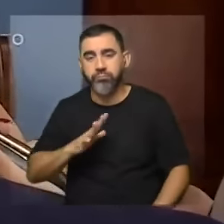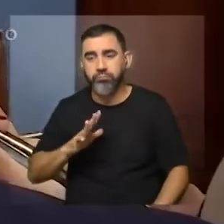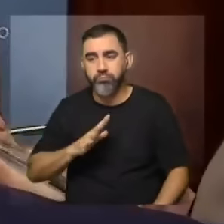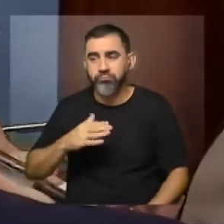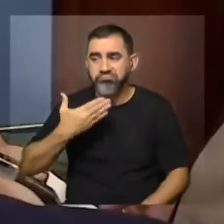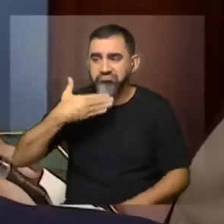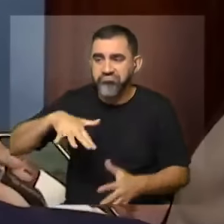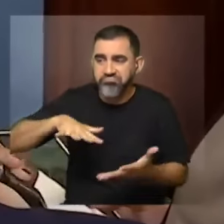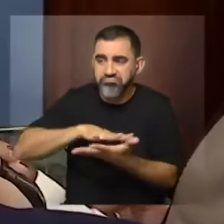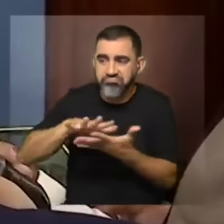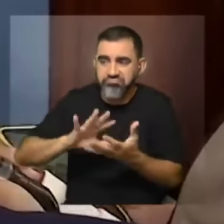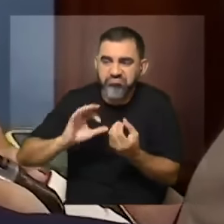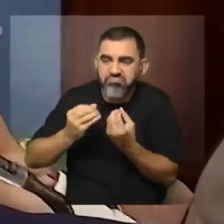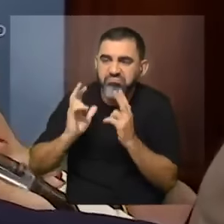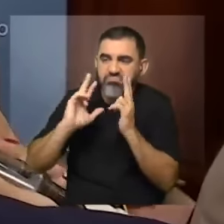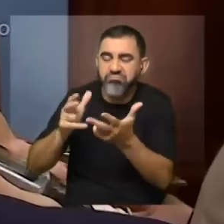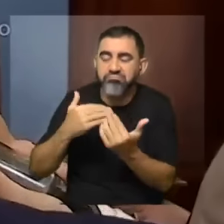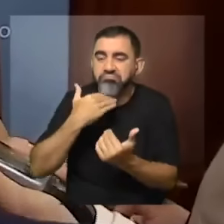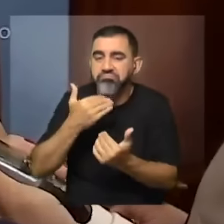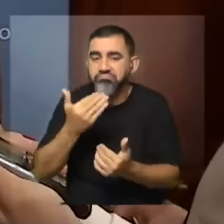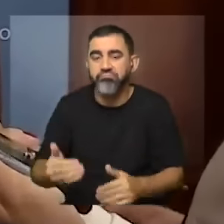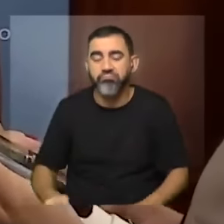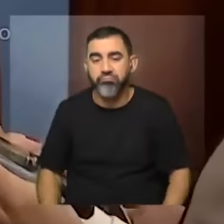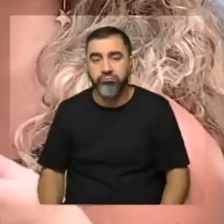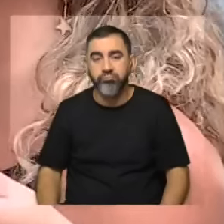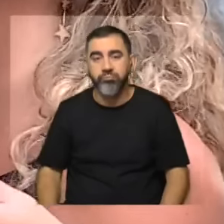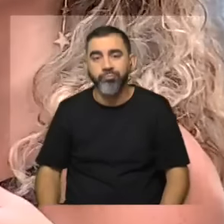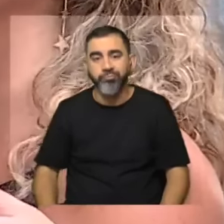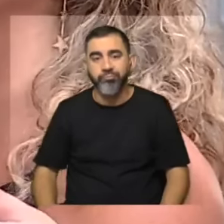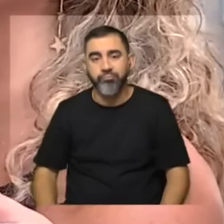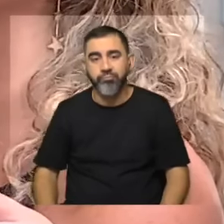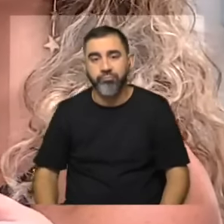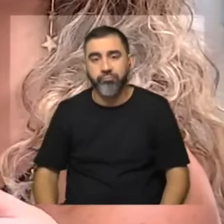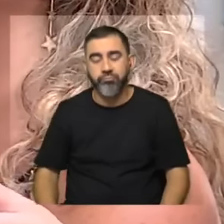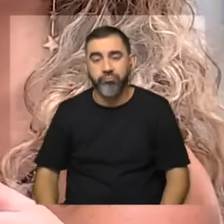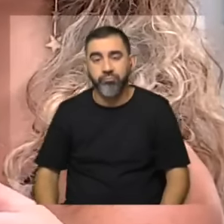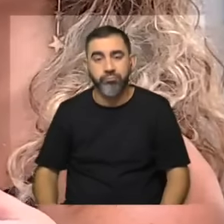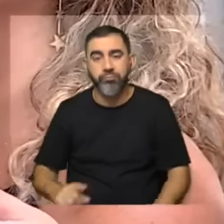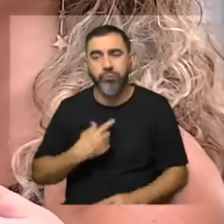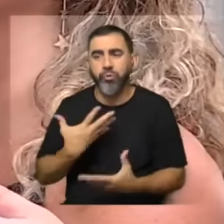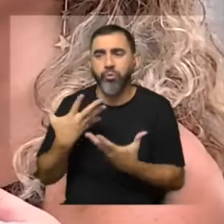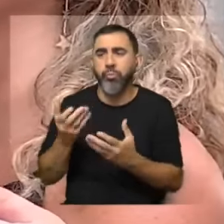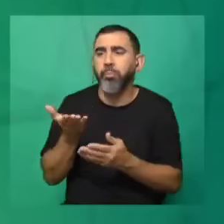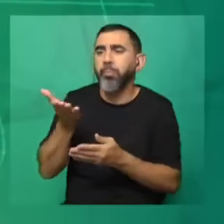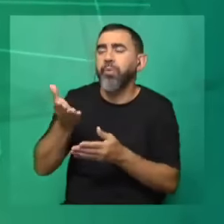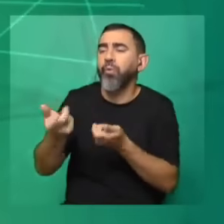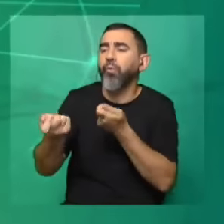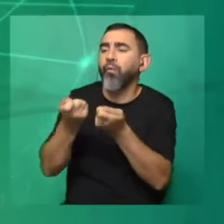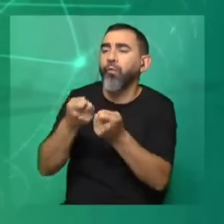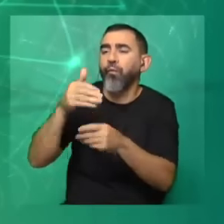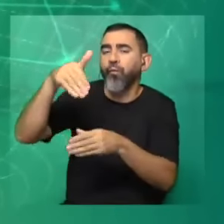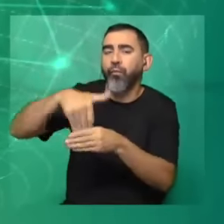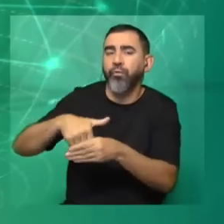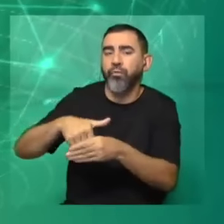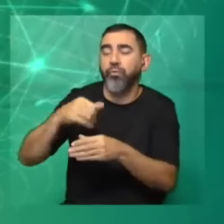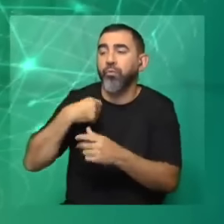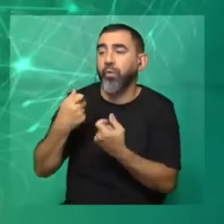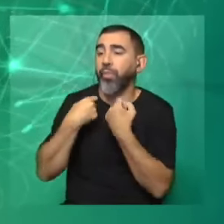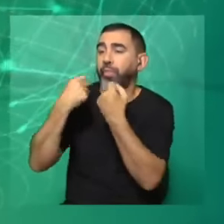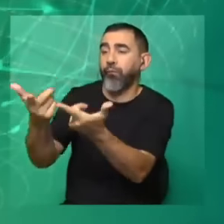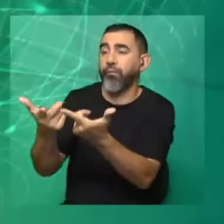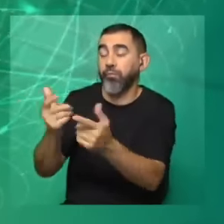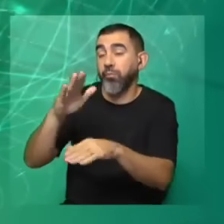de identificar el significado de ese pun Yo no te pido no no pido el voto prestado porque si lo pido prestado porque se lo tengo volver quiere